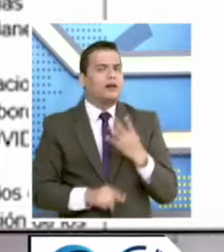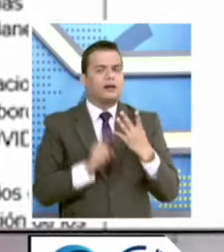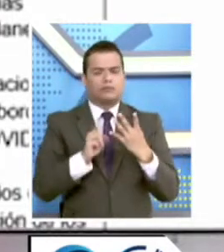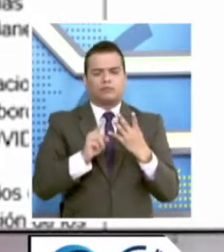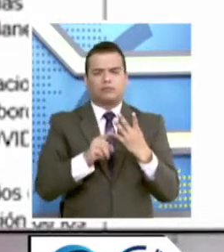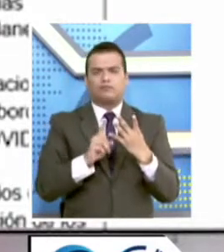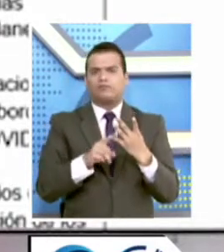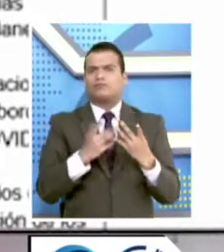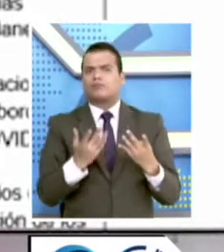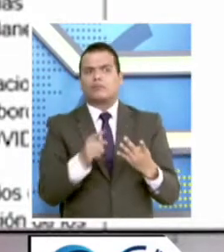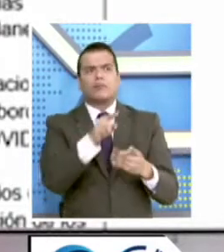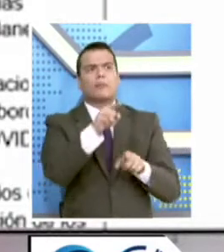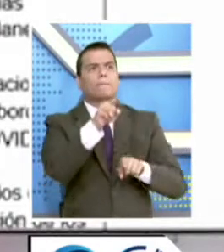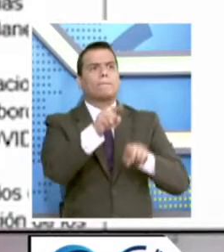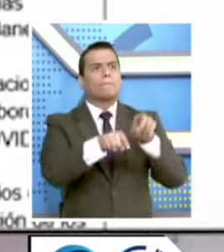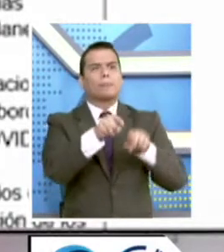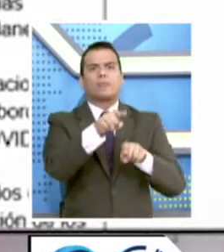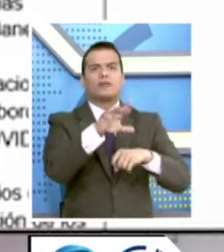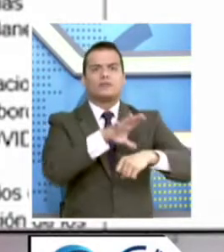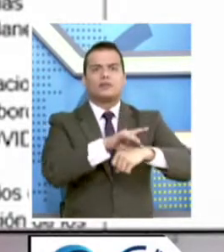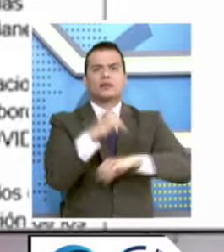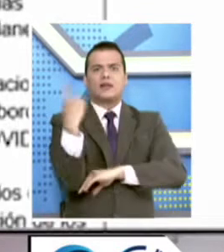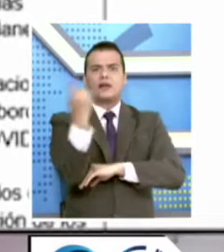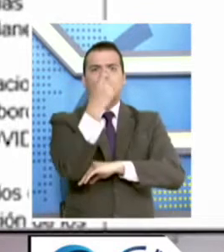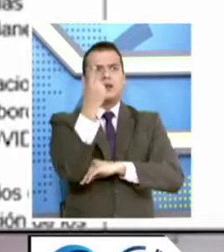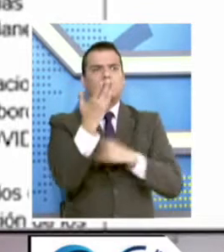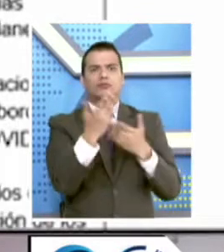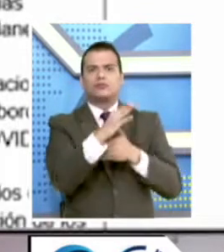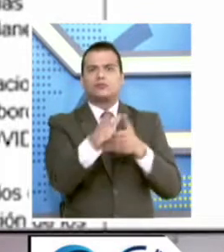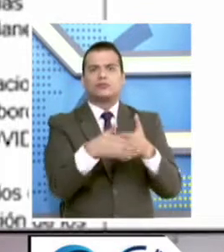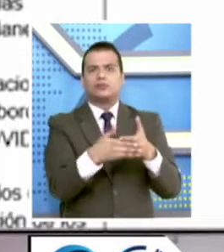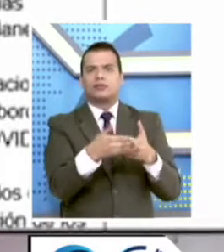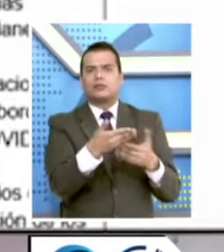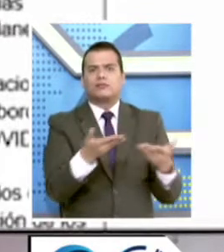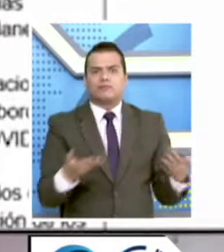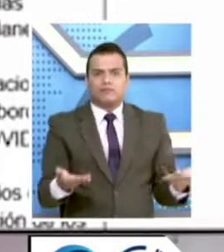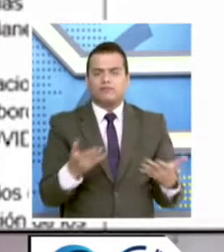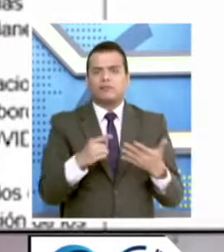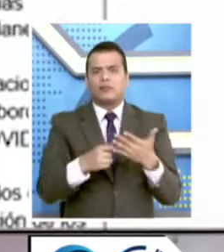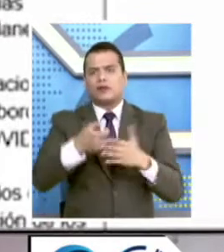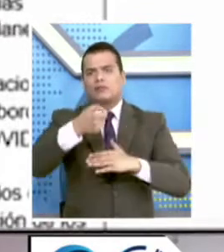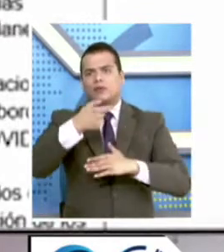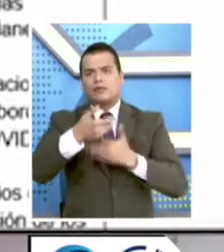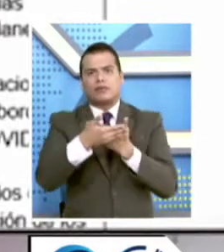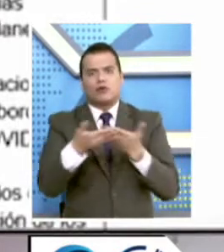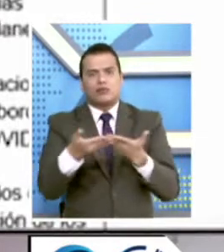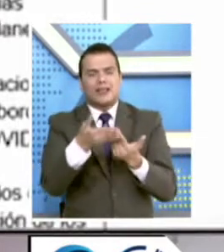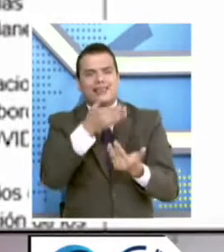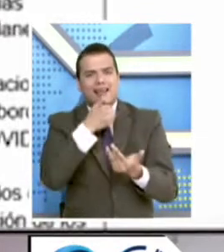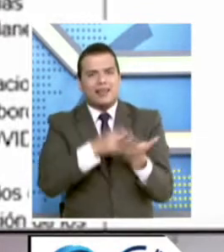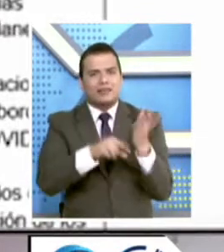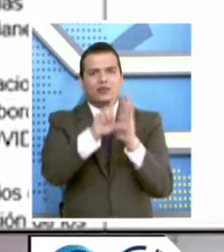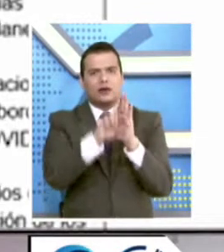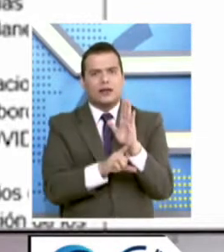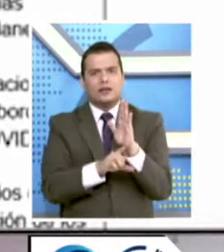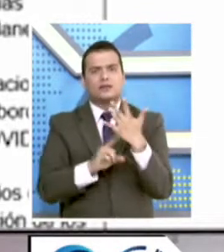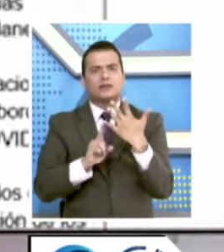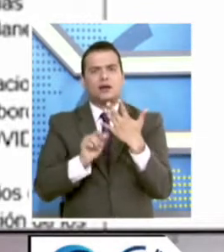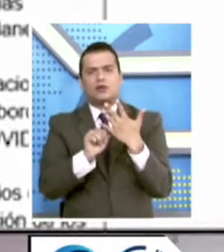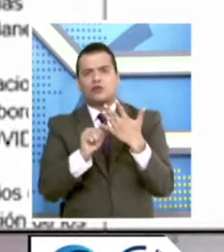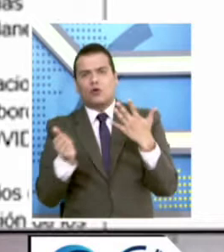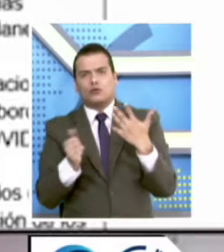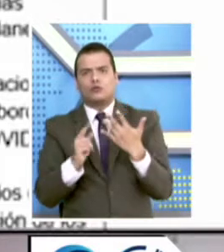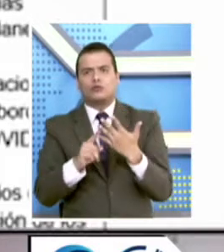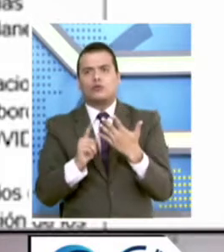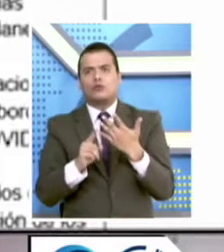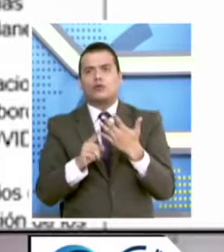diagnósticos cerrados inoportunos por medicina general, ausencia de descripción de tratamiento farmacológico, ausencia de registro de aplicación de scores para